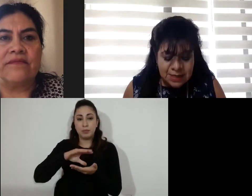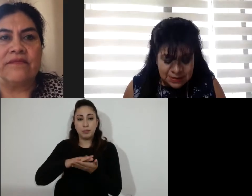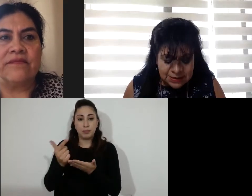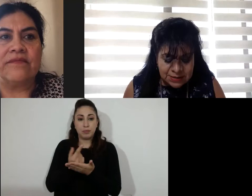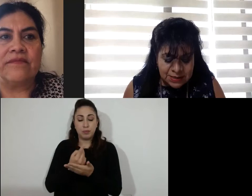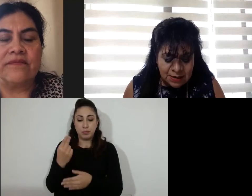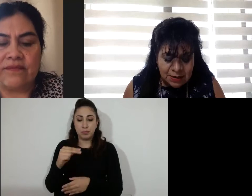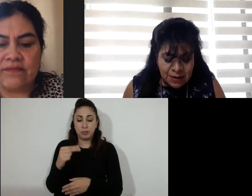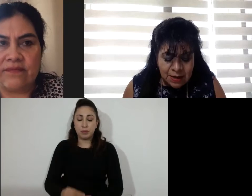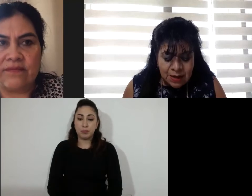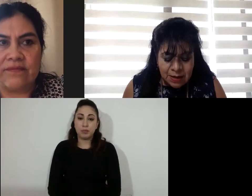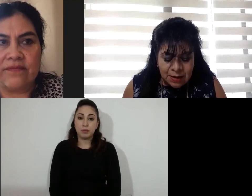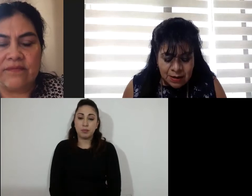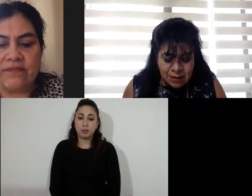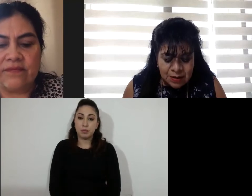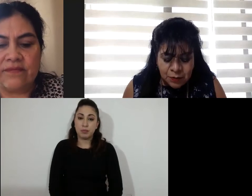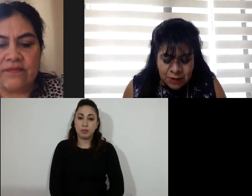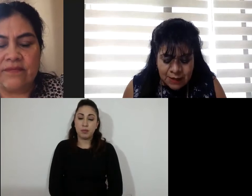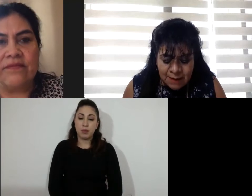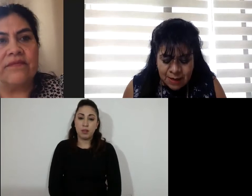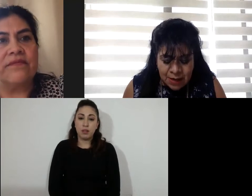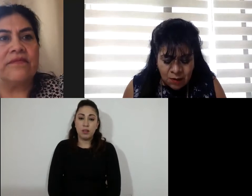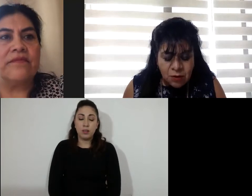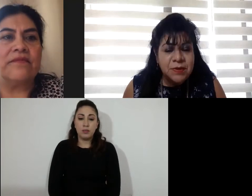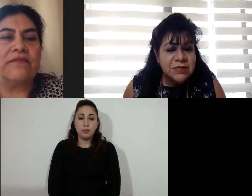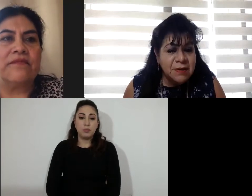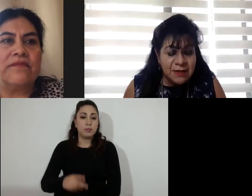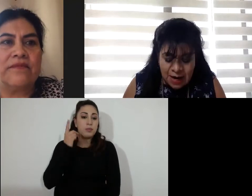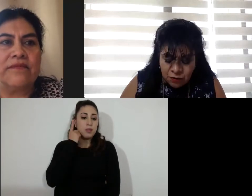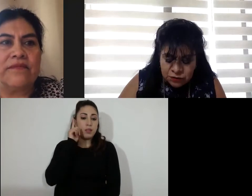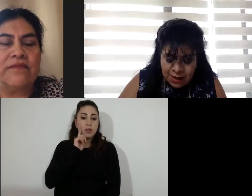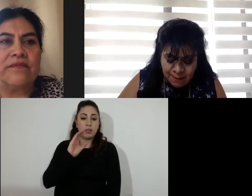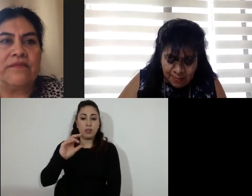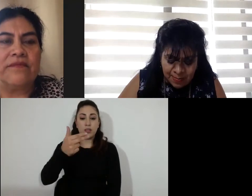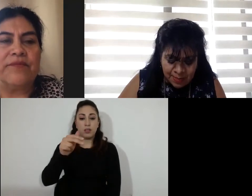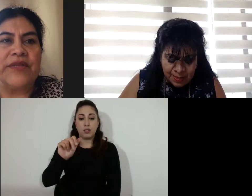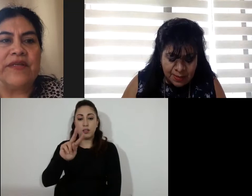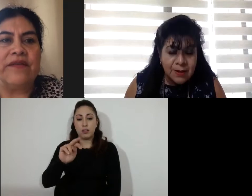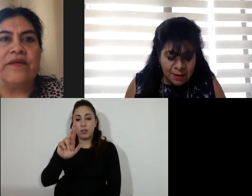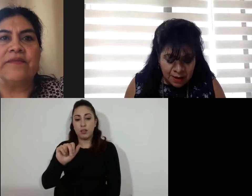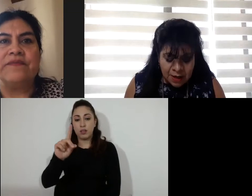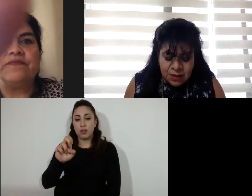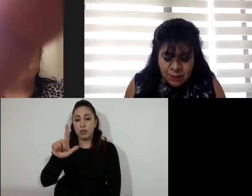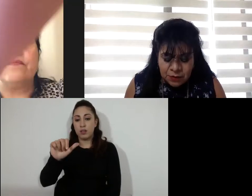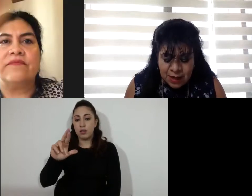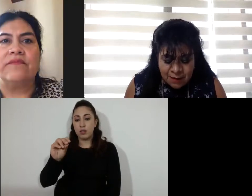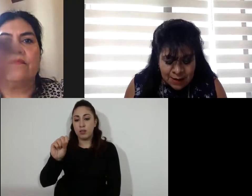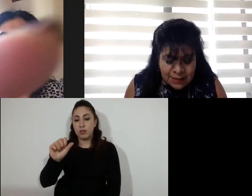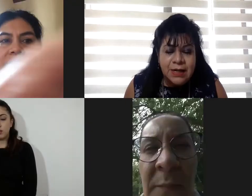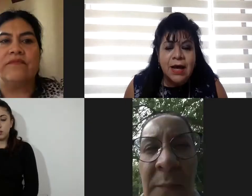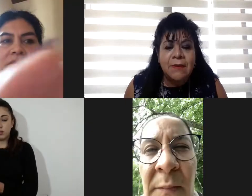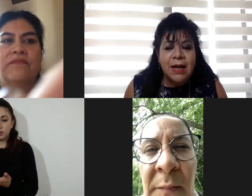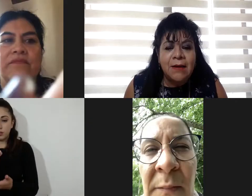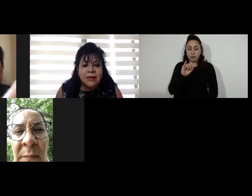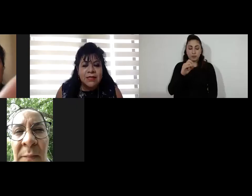lista de asistencia. Diputada María Guadalupe Chavira de la Rosa. Presente. Diputada